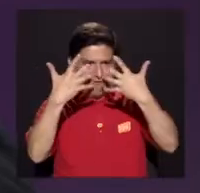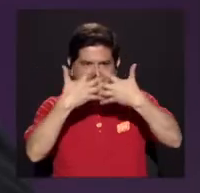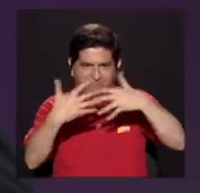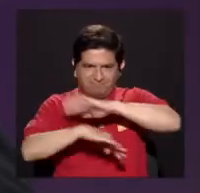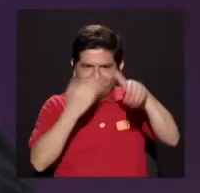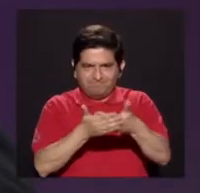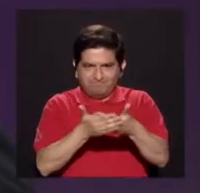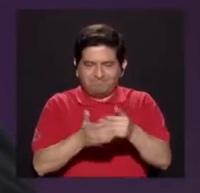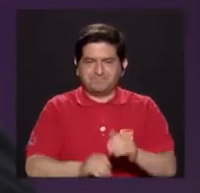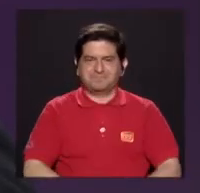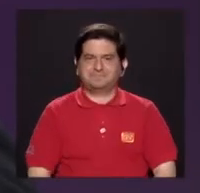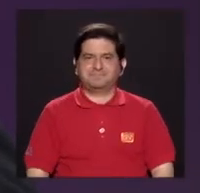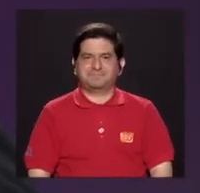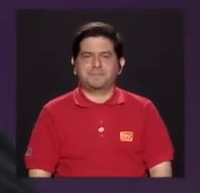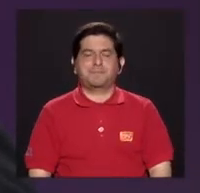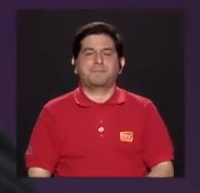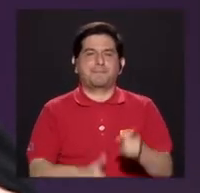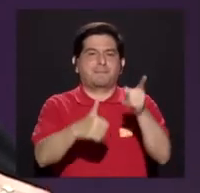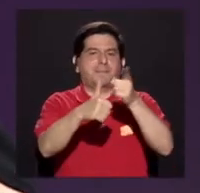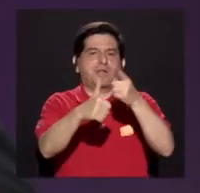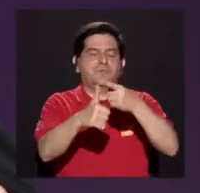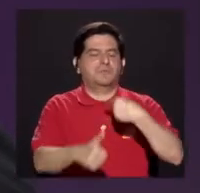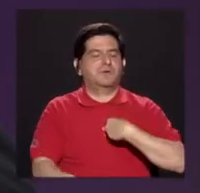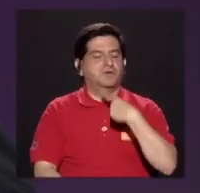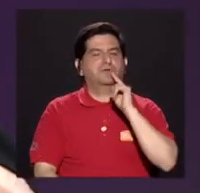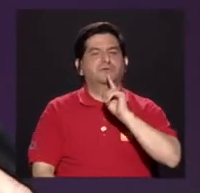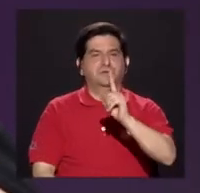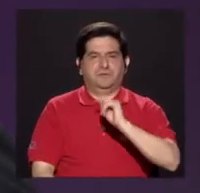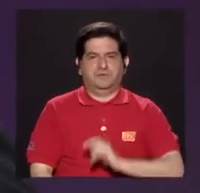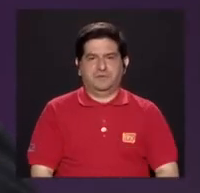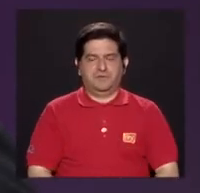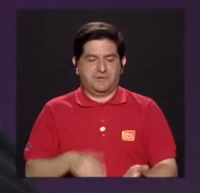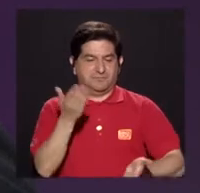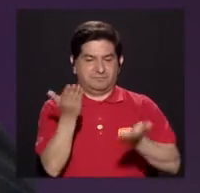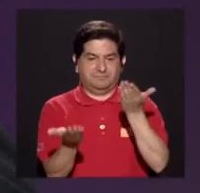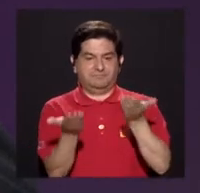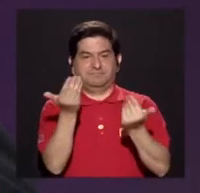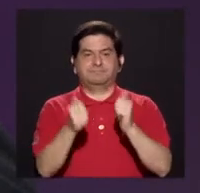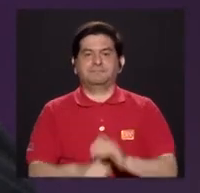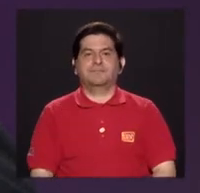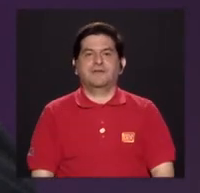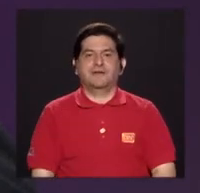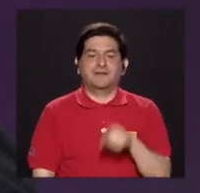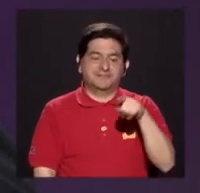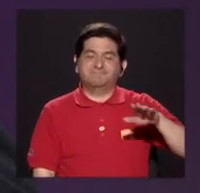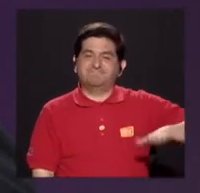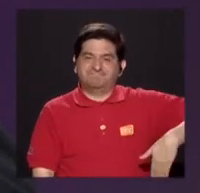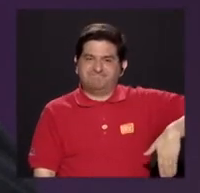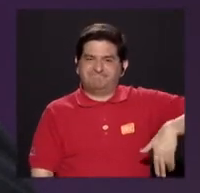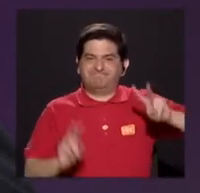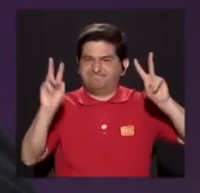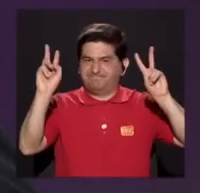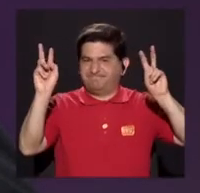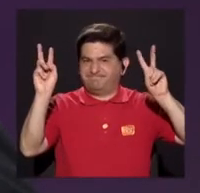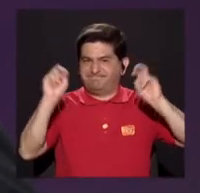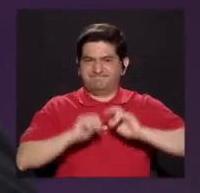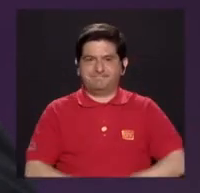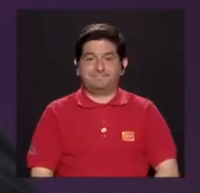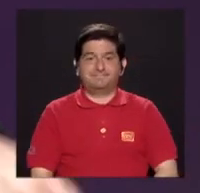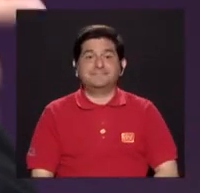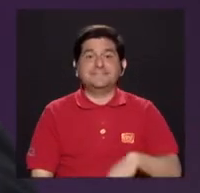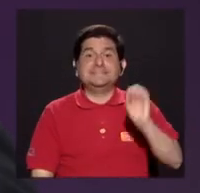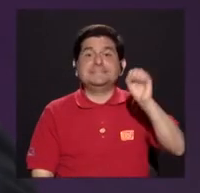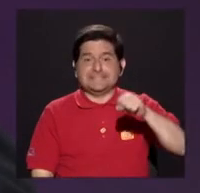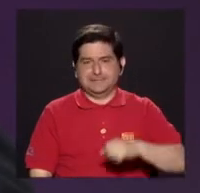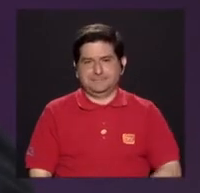¿verdad? Yo creo que el primer elemento que yo pondría en el balance es el llegar tarde. Ese es el primer elemento,